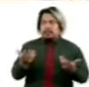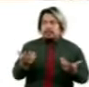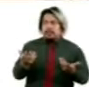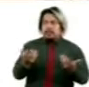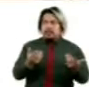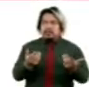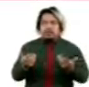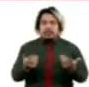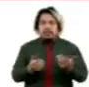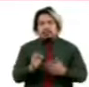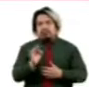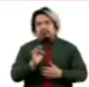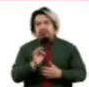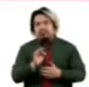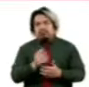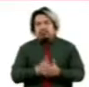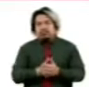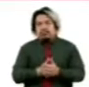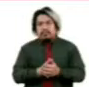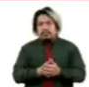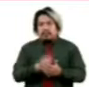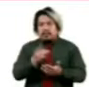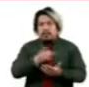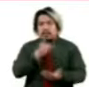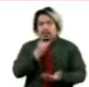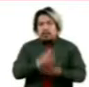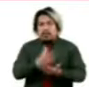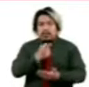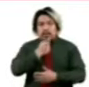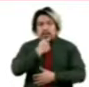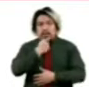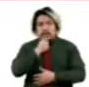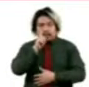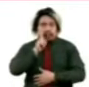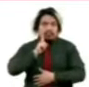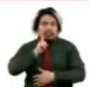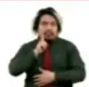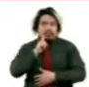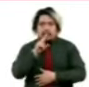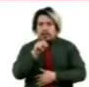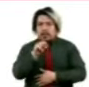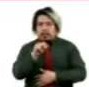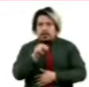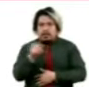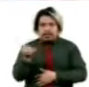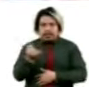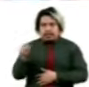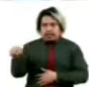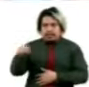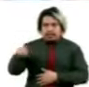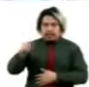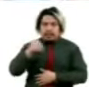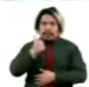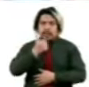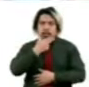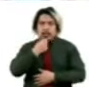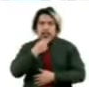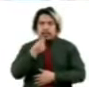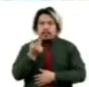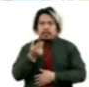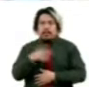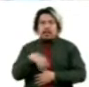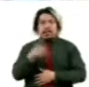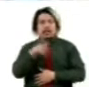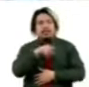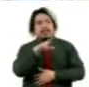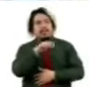Que no solamente a las niñas, sino también entre ustedes, que si se dice, nos